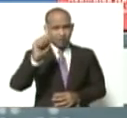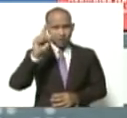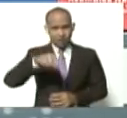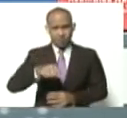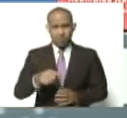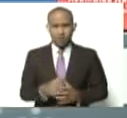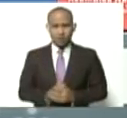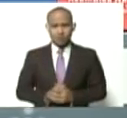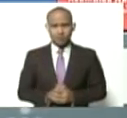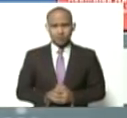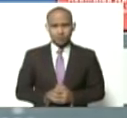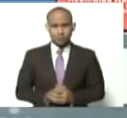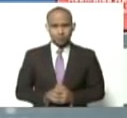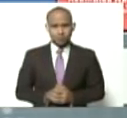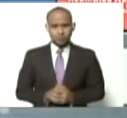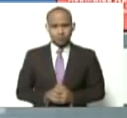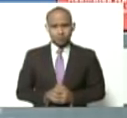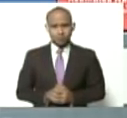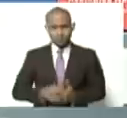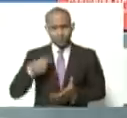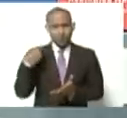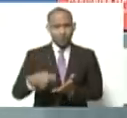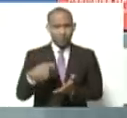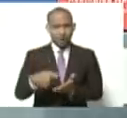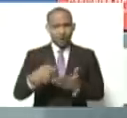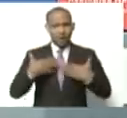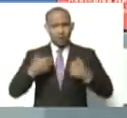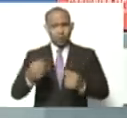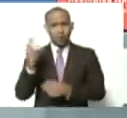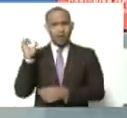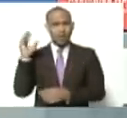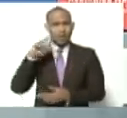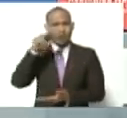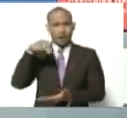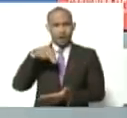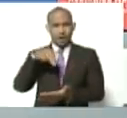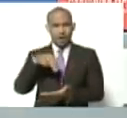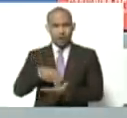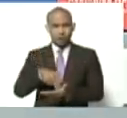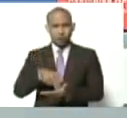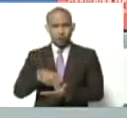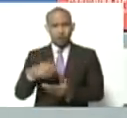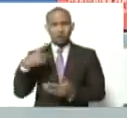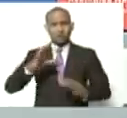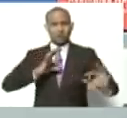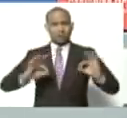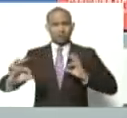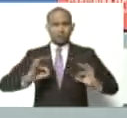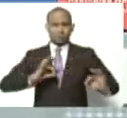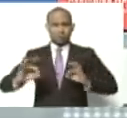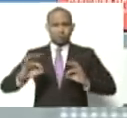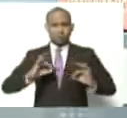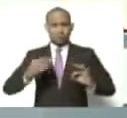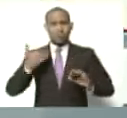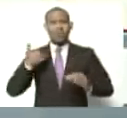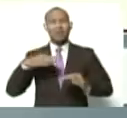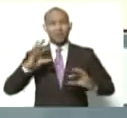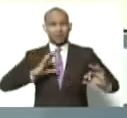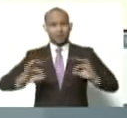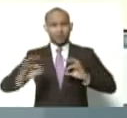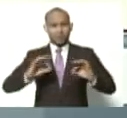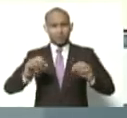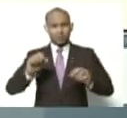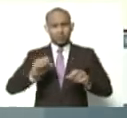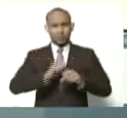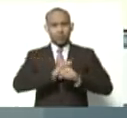con agentes comprados de la seguridad de la Asamblea Nacional, se pretendió un atentado con